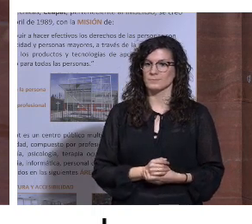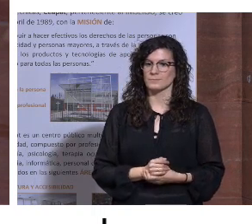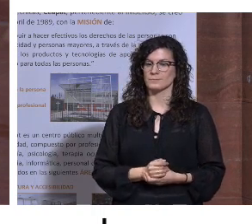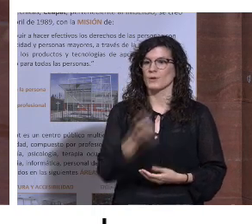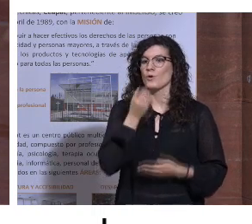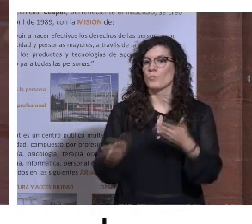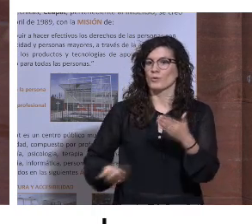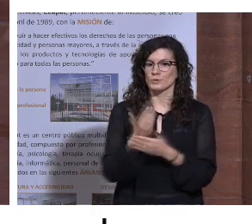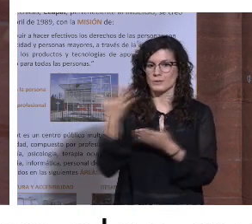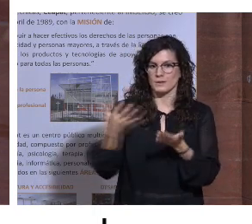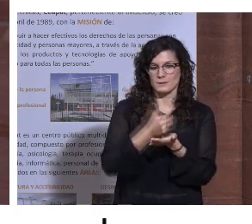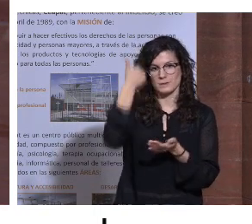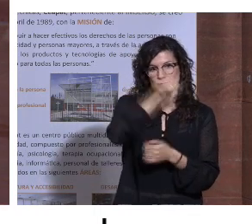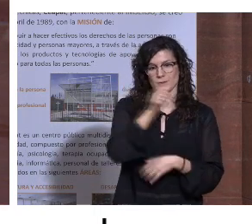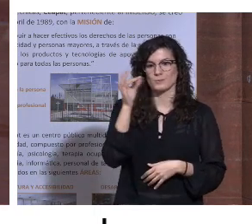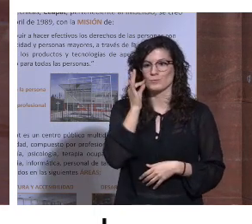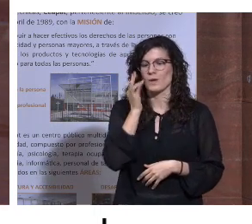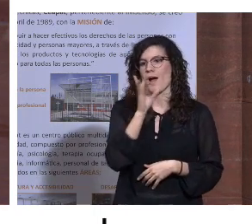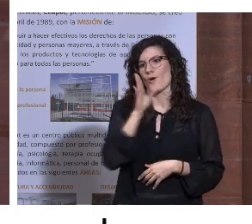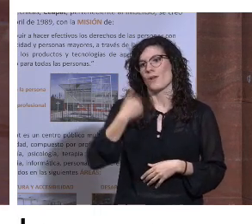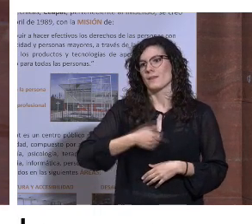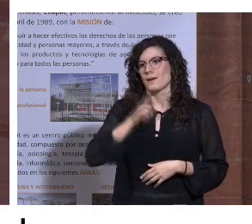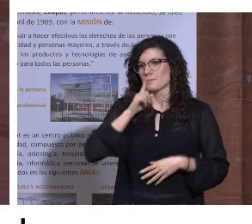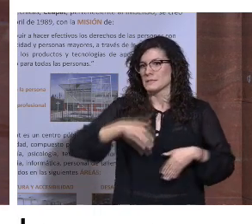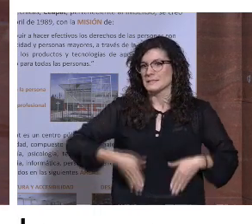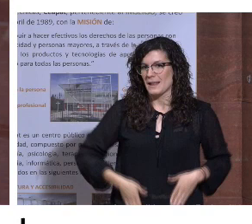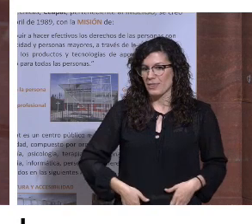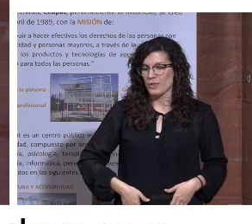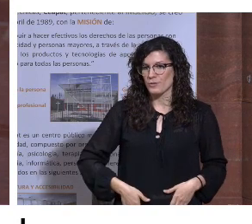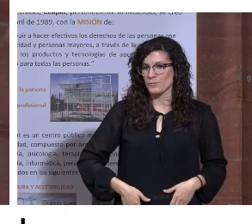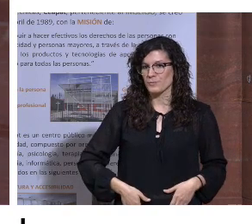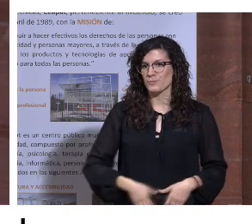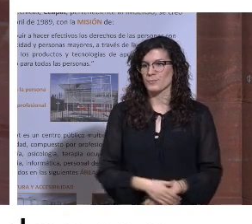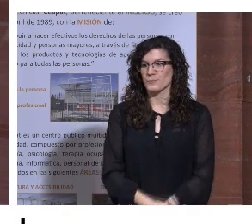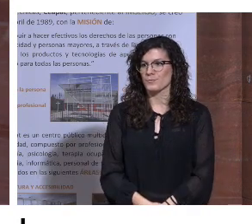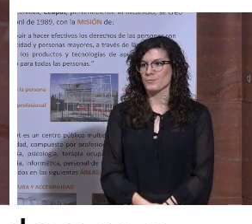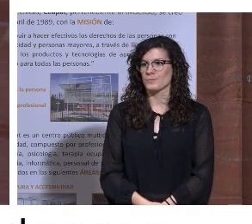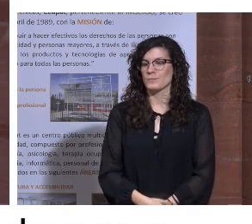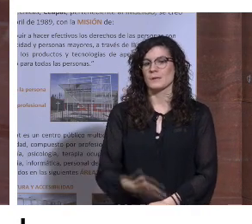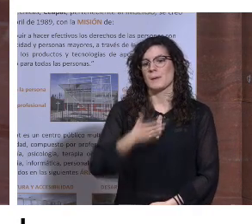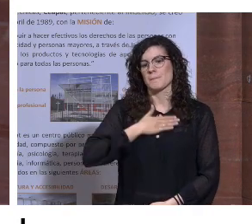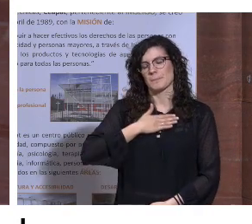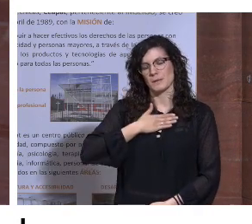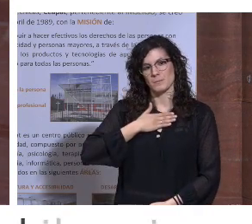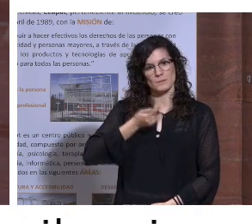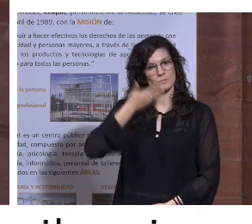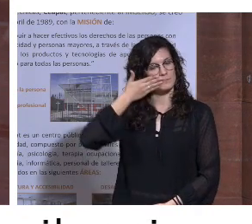Buenos días a todos y a todas, ahora que ya estamos en silencio, y es para mí un gran honor,